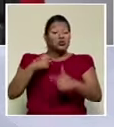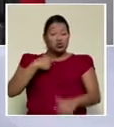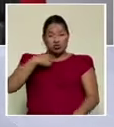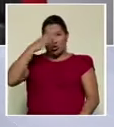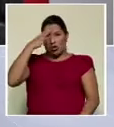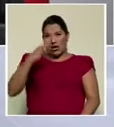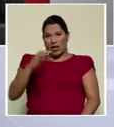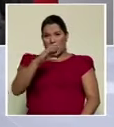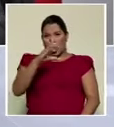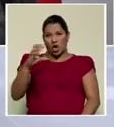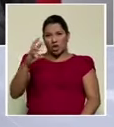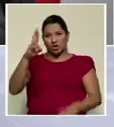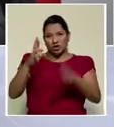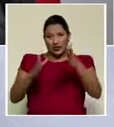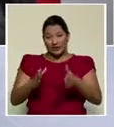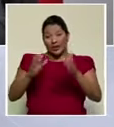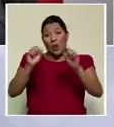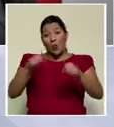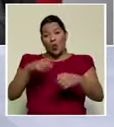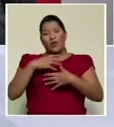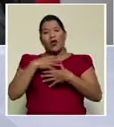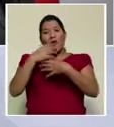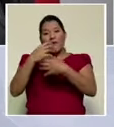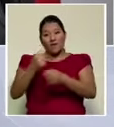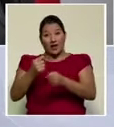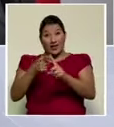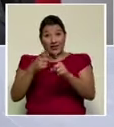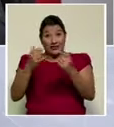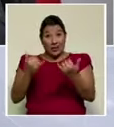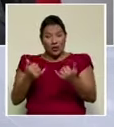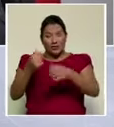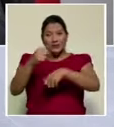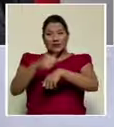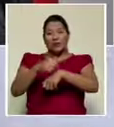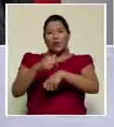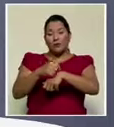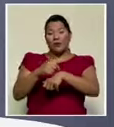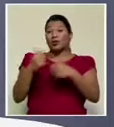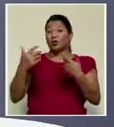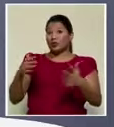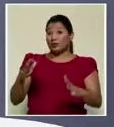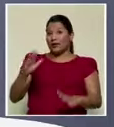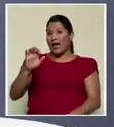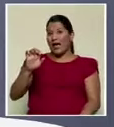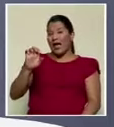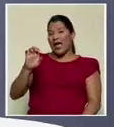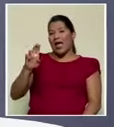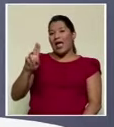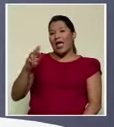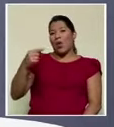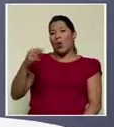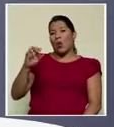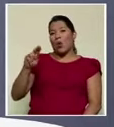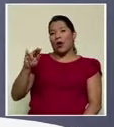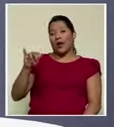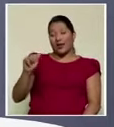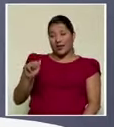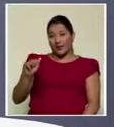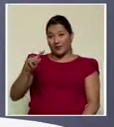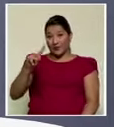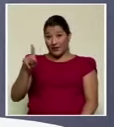costarricenses pueden confiar en eso. A partir de este momento, efectivamente, doña Eugenia Zamora ejercerá, a partir